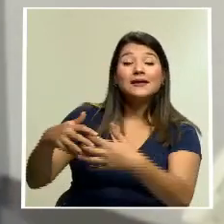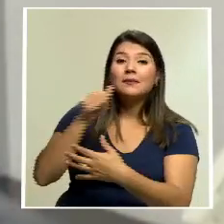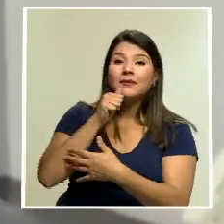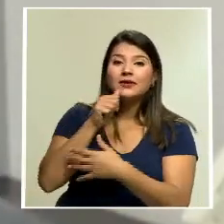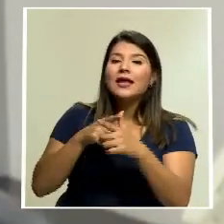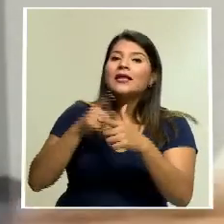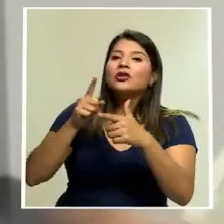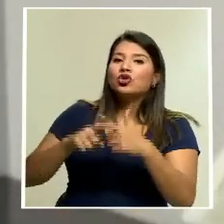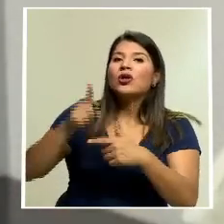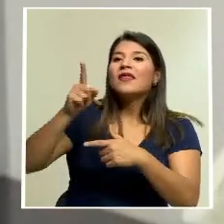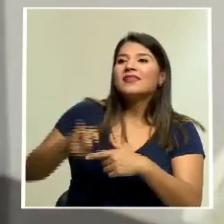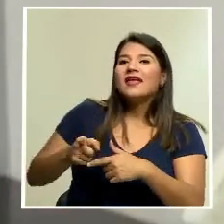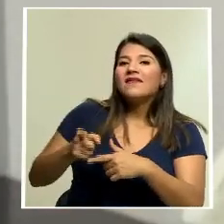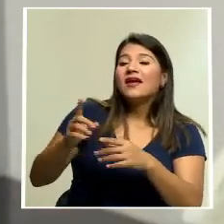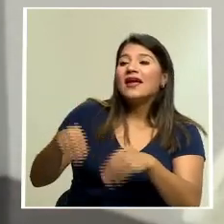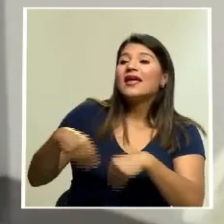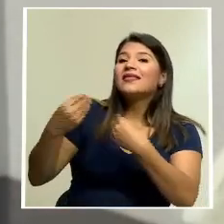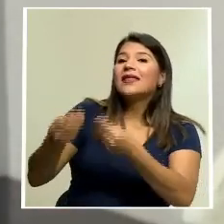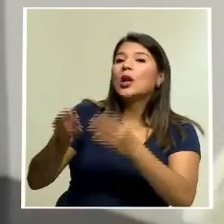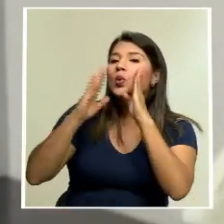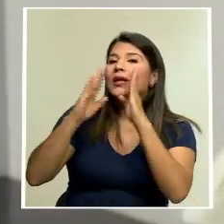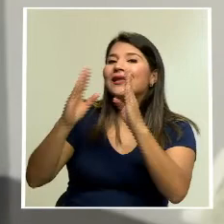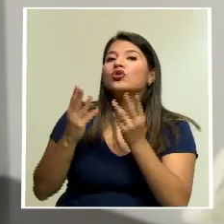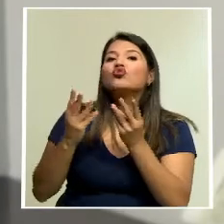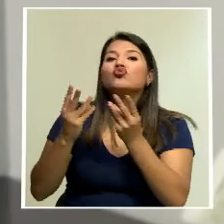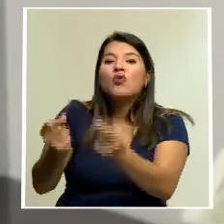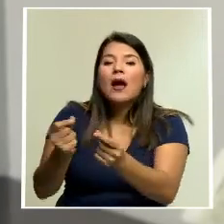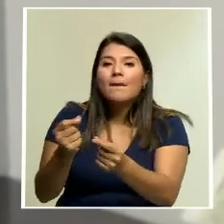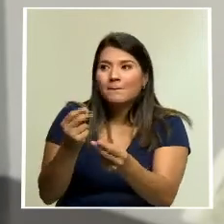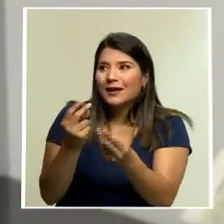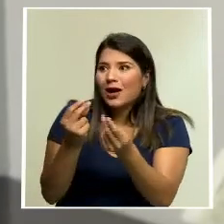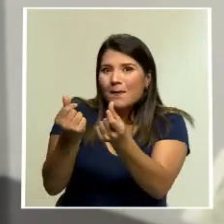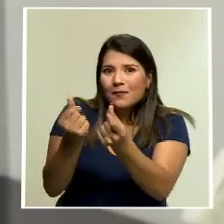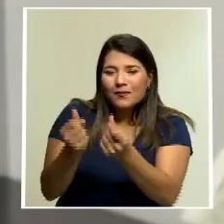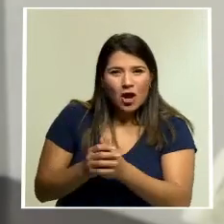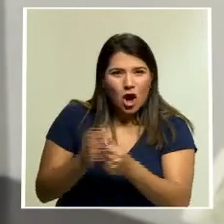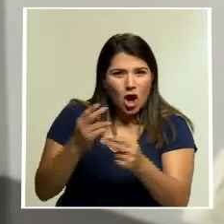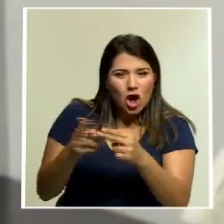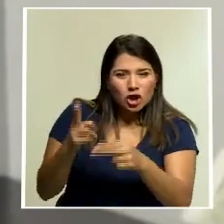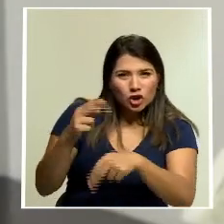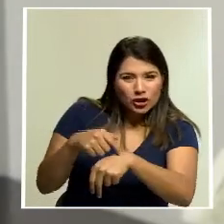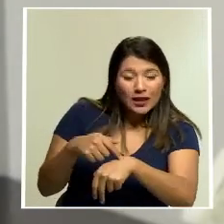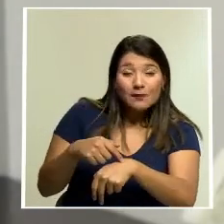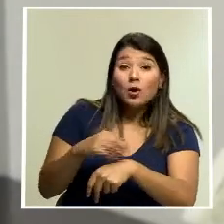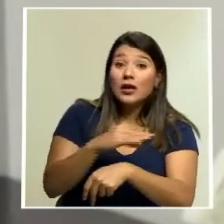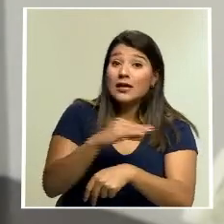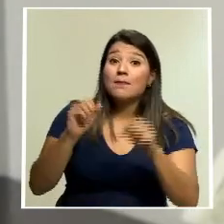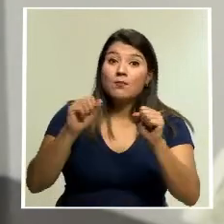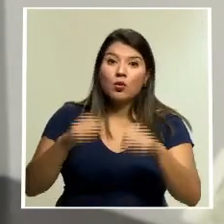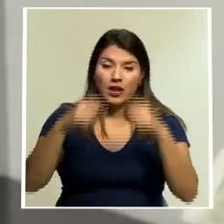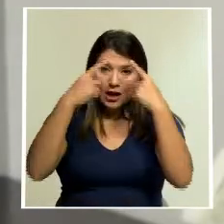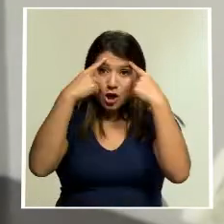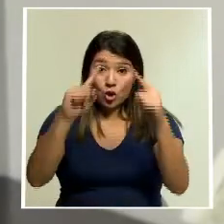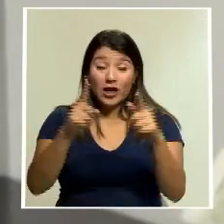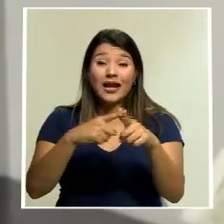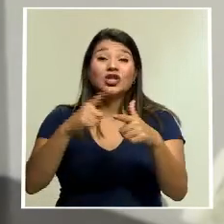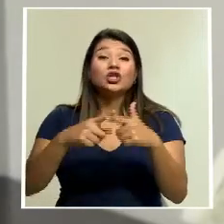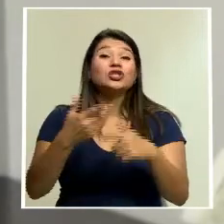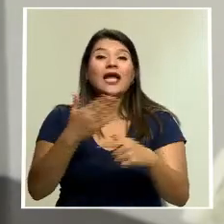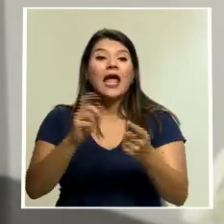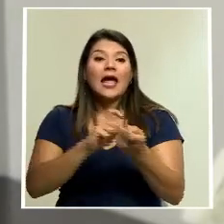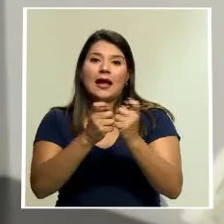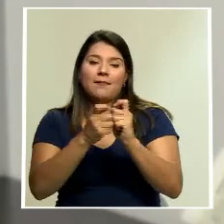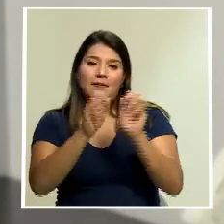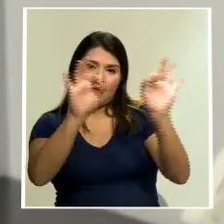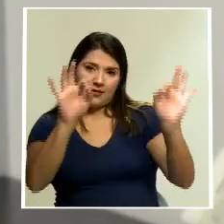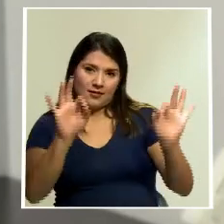un trato rápido, expedito, funcional, y con eso poder lograr entonces no solamente cambiar la